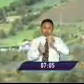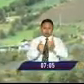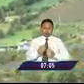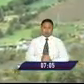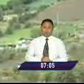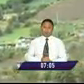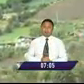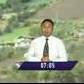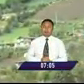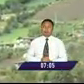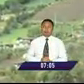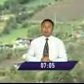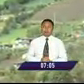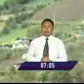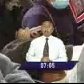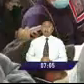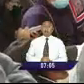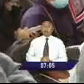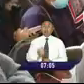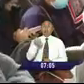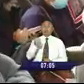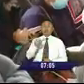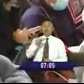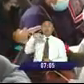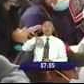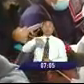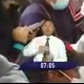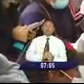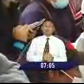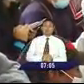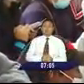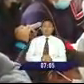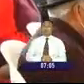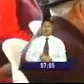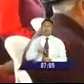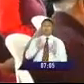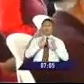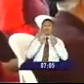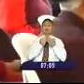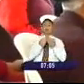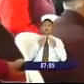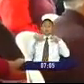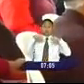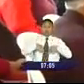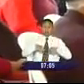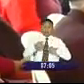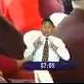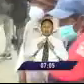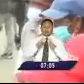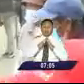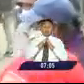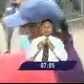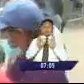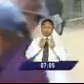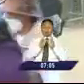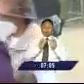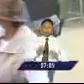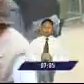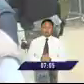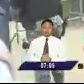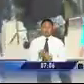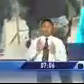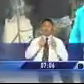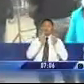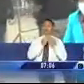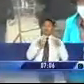San Isidro, lugar que visitó el presidente, se observa carpas en donde las familias pernoctan hasta que sus viviendas puedan ser restauradas. Se trata de núcleos